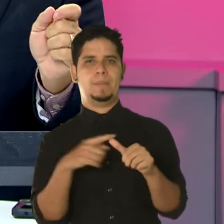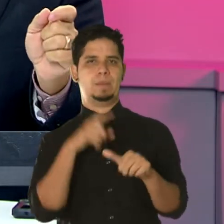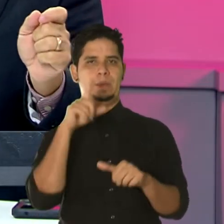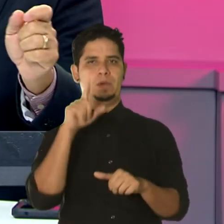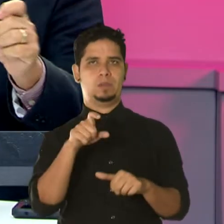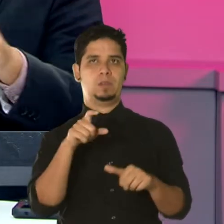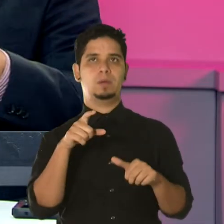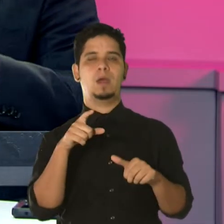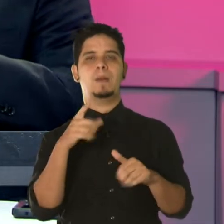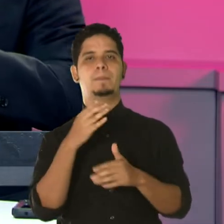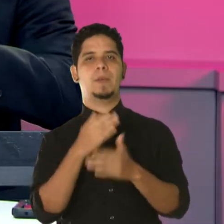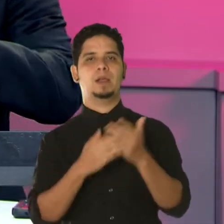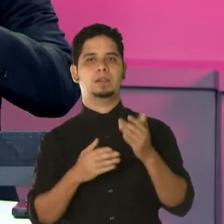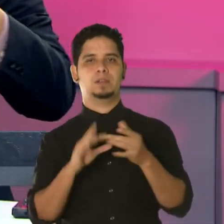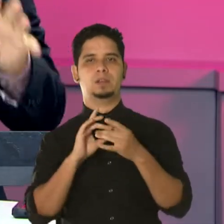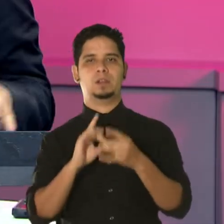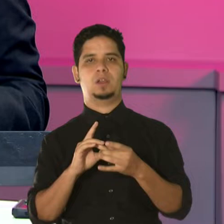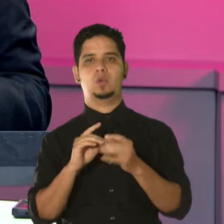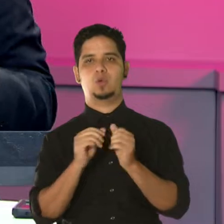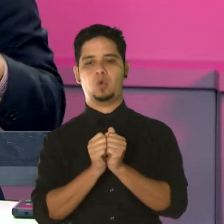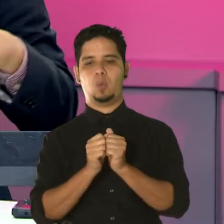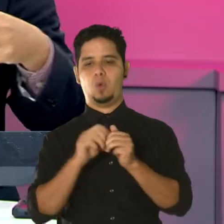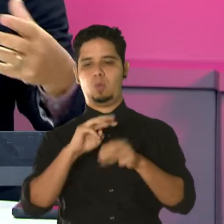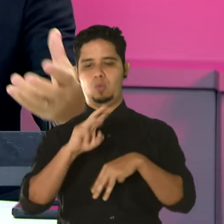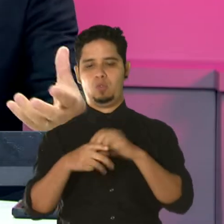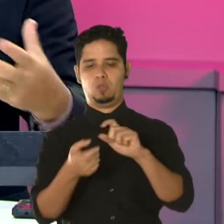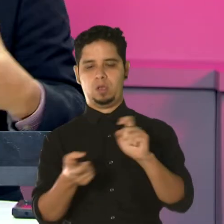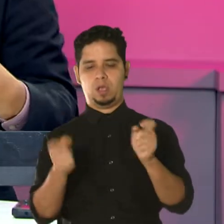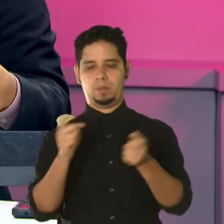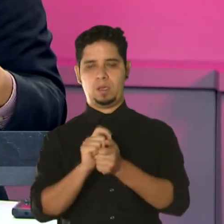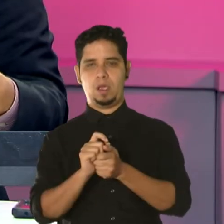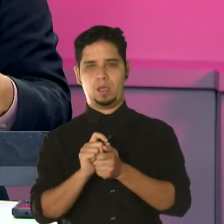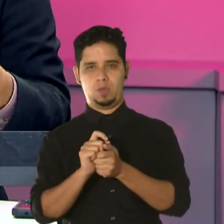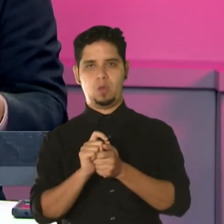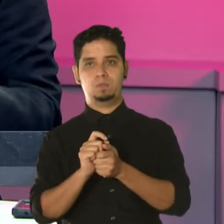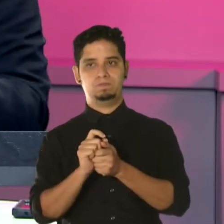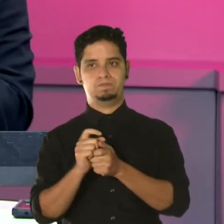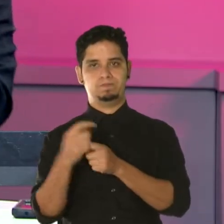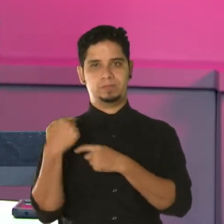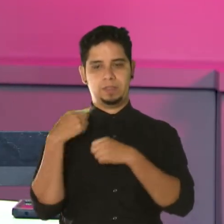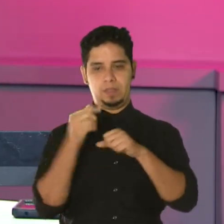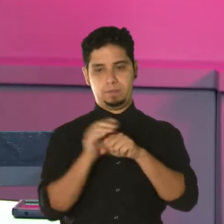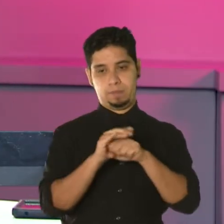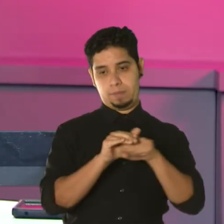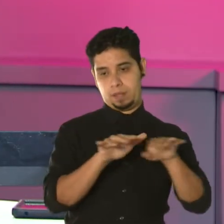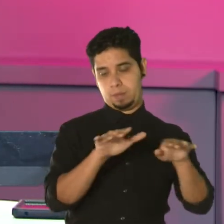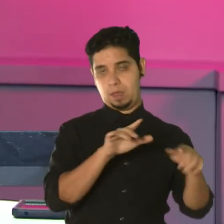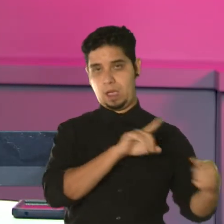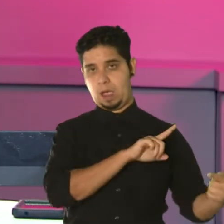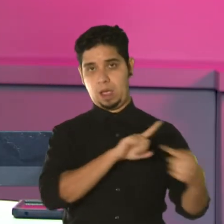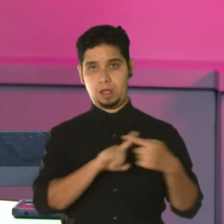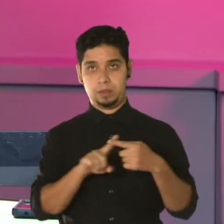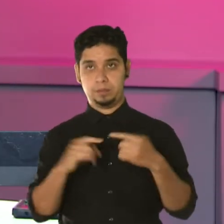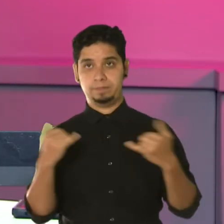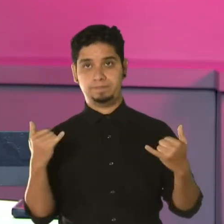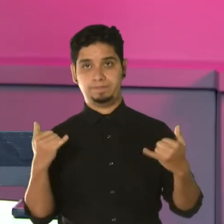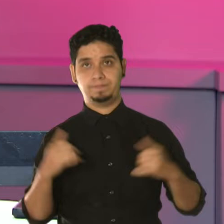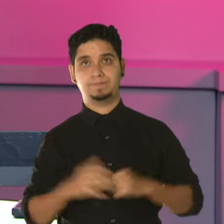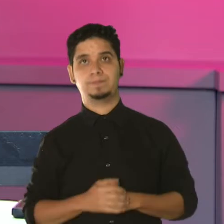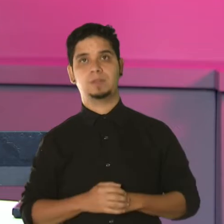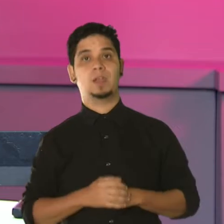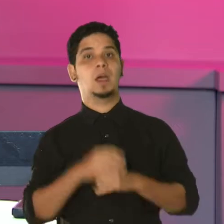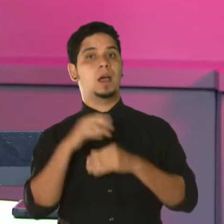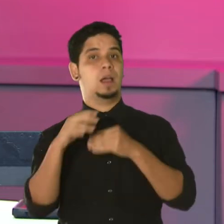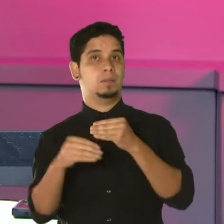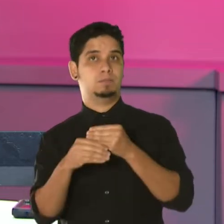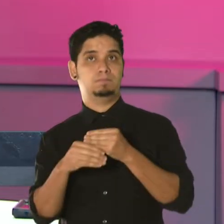primer segmento relacionado a cómo ha cambiado el mundo de la pandemia hacia acá, sumando lo que es el clima, el problema del cambio